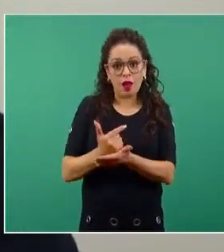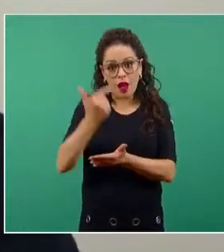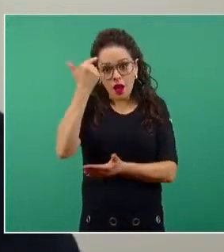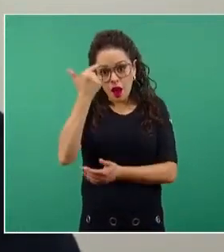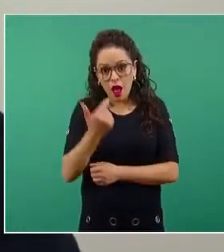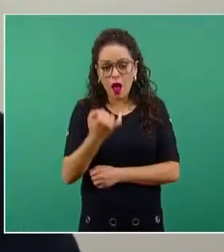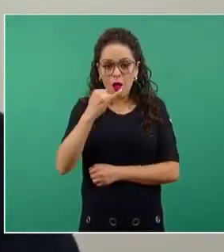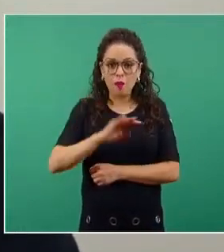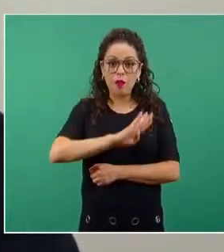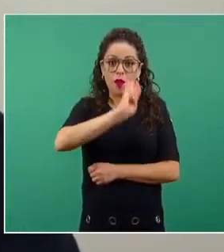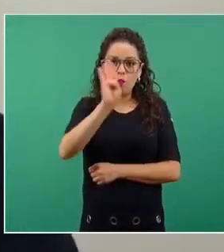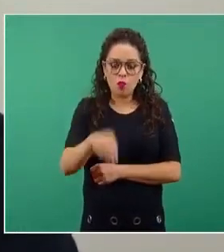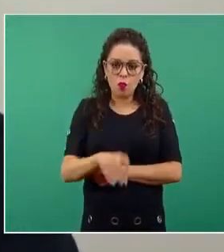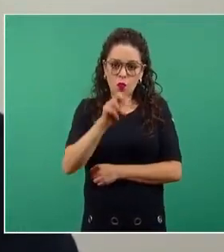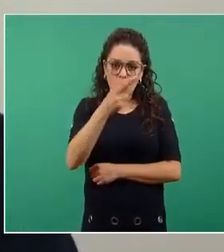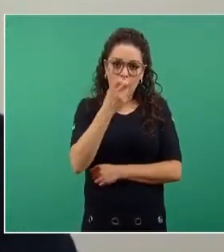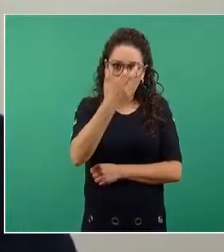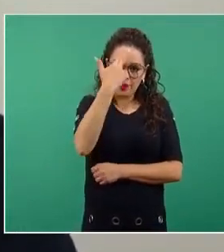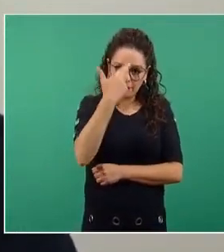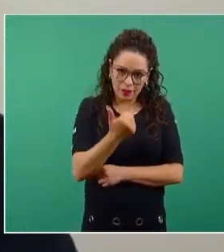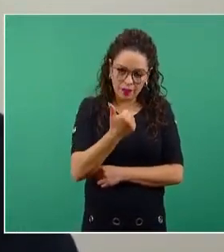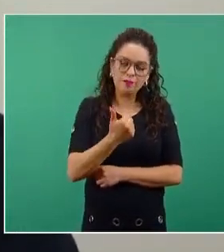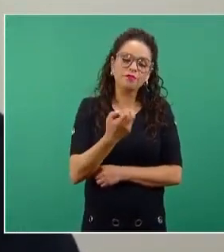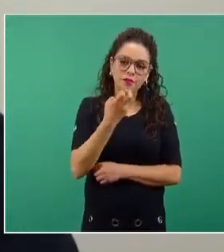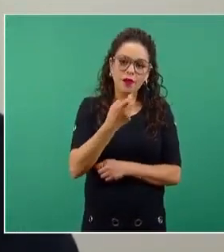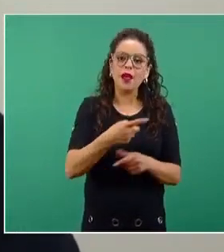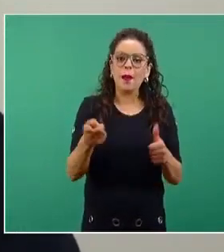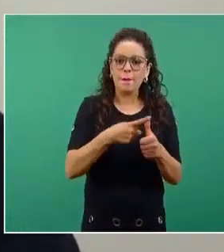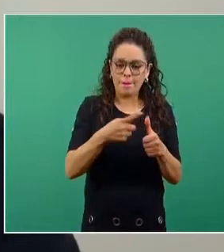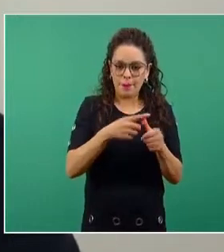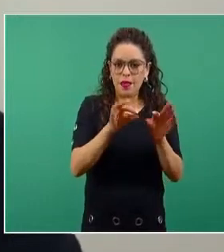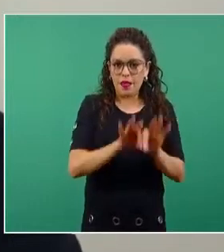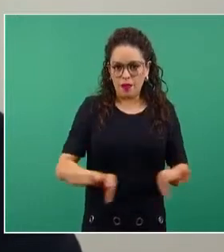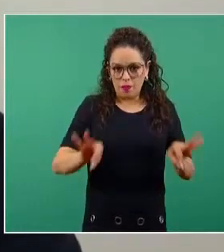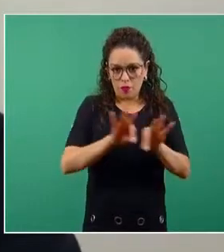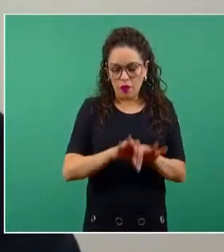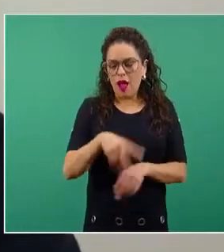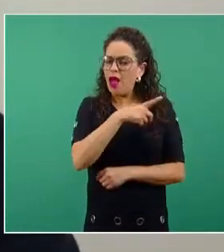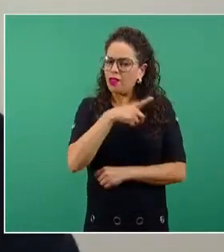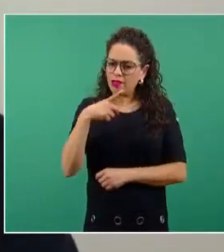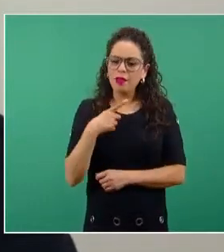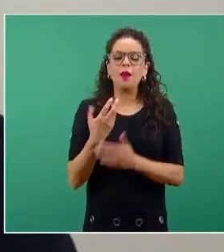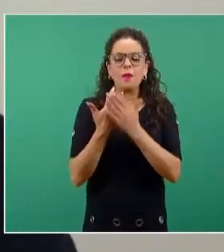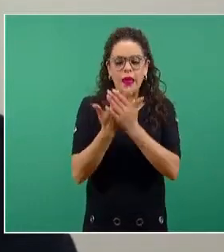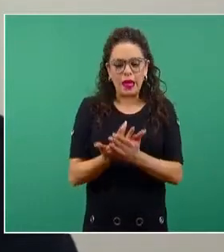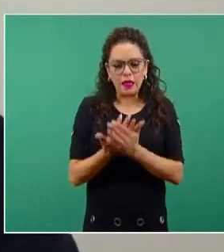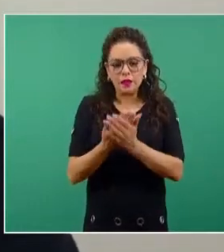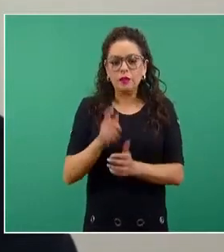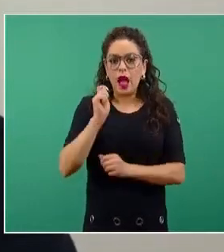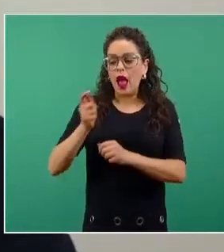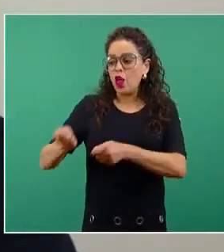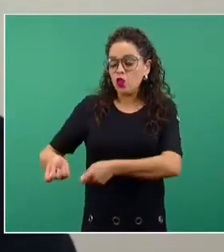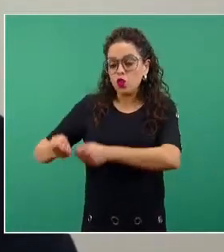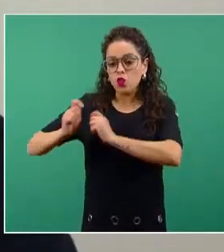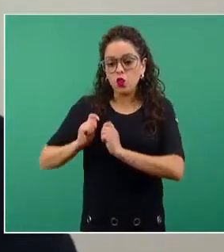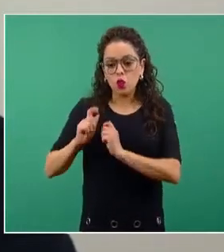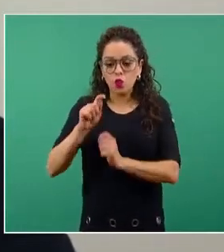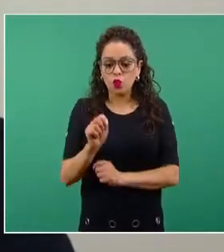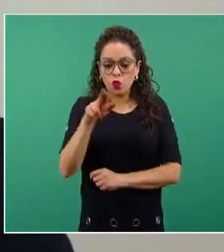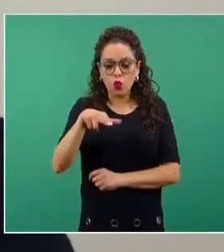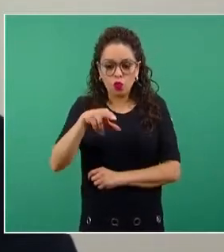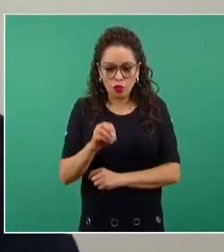COVID-19. Entonces, continuemos esperando nuestro turno, y así como la población que ya se vacunó, los que